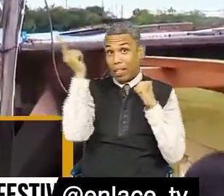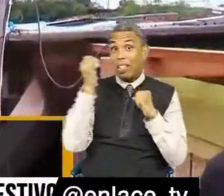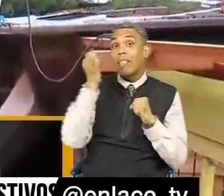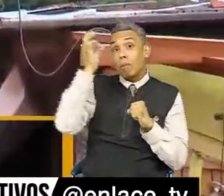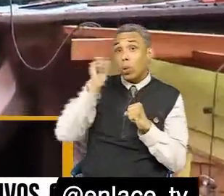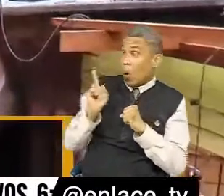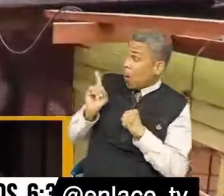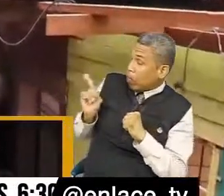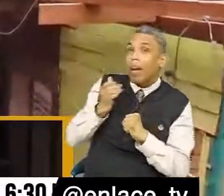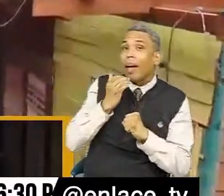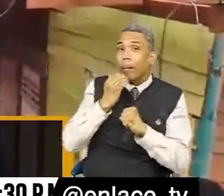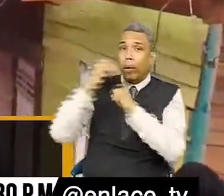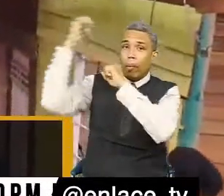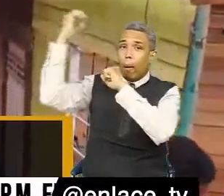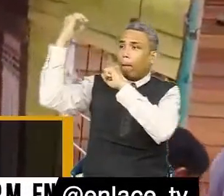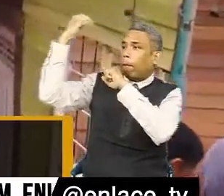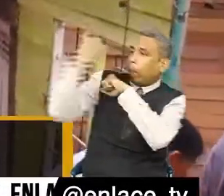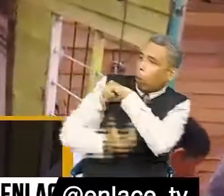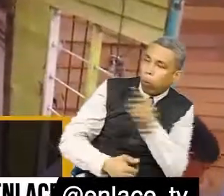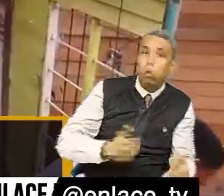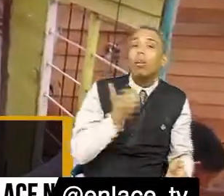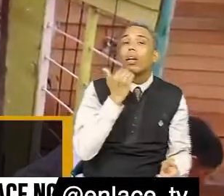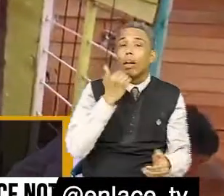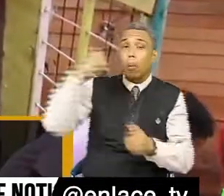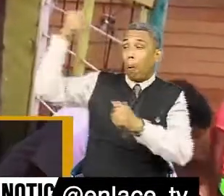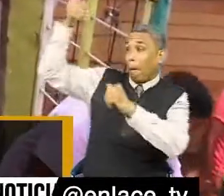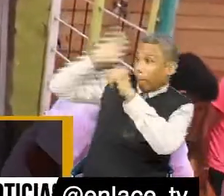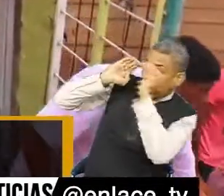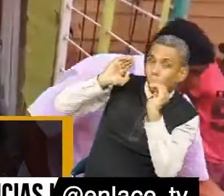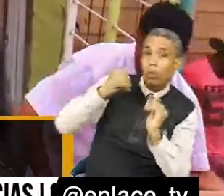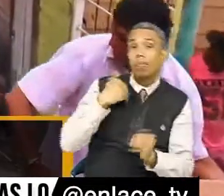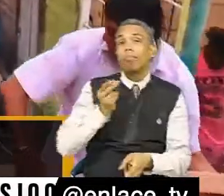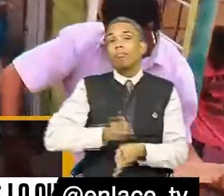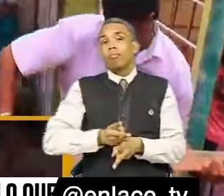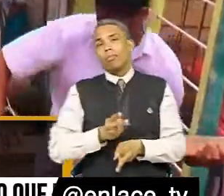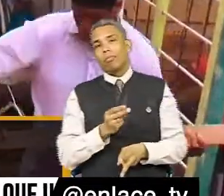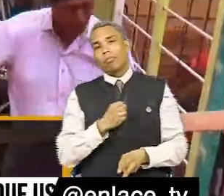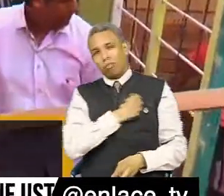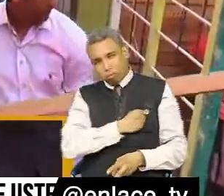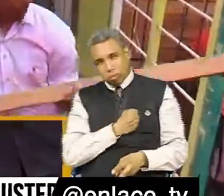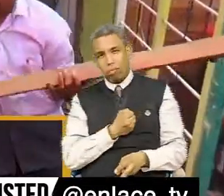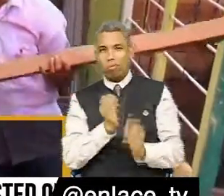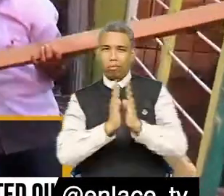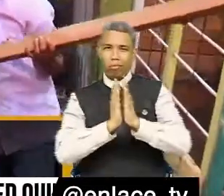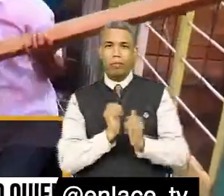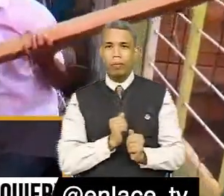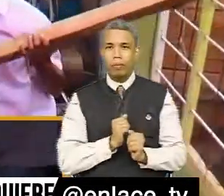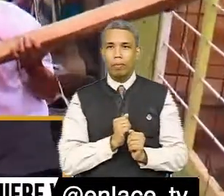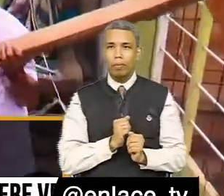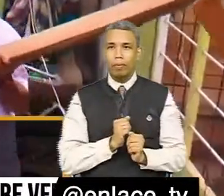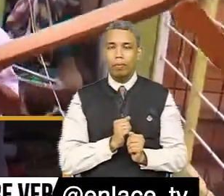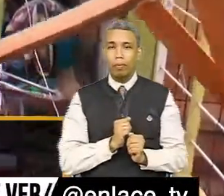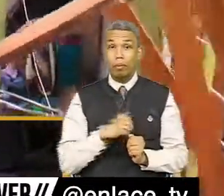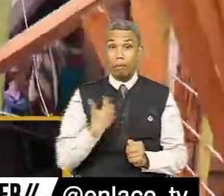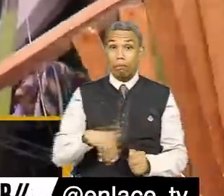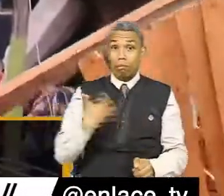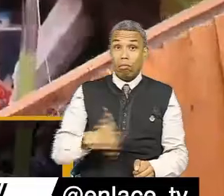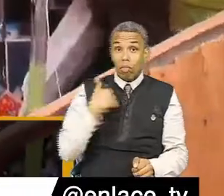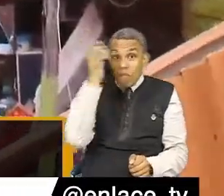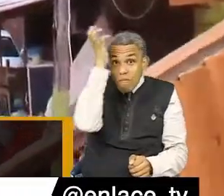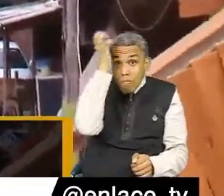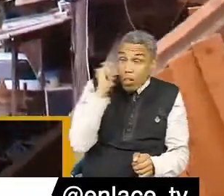parte más grande la que se cayó gráfica estamos puedes sacar esta peña que se que se ve aquí por favor que nos colabore bueno pero la peña sigue representando un riesgo para la